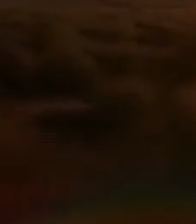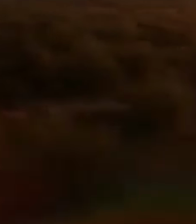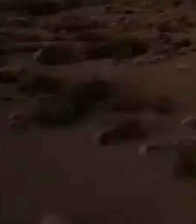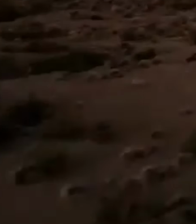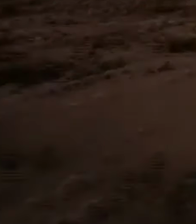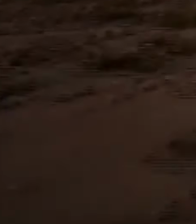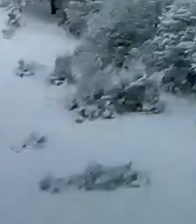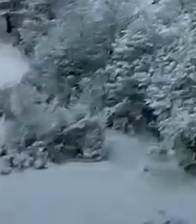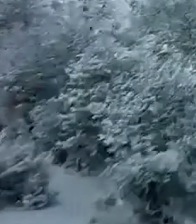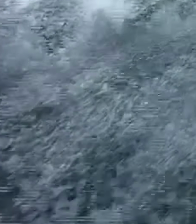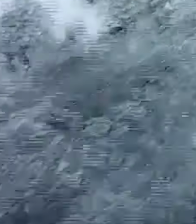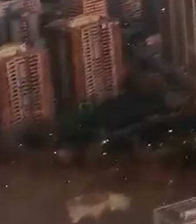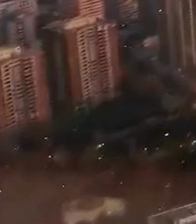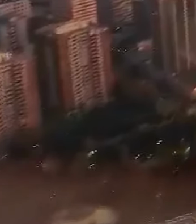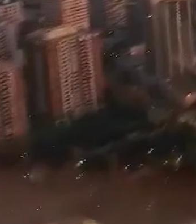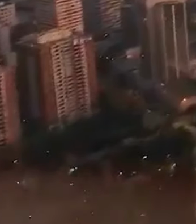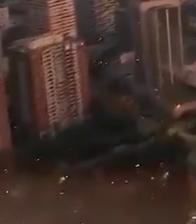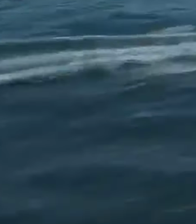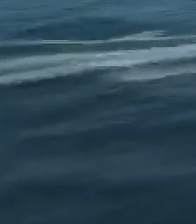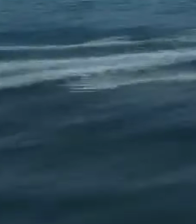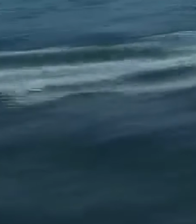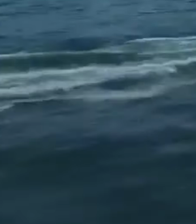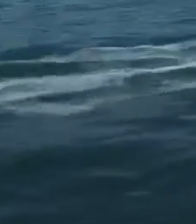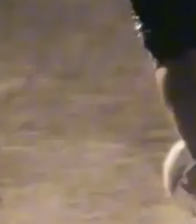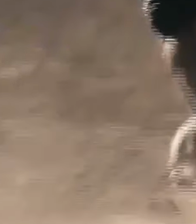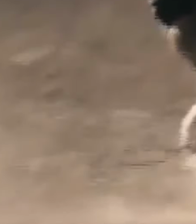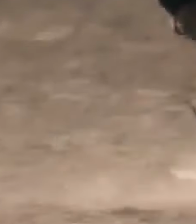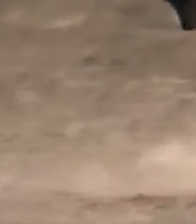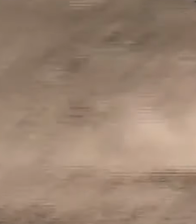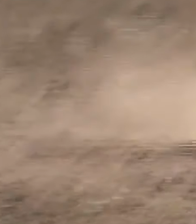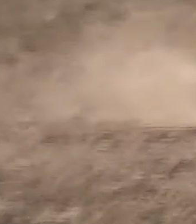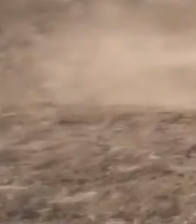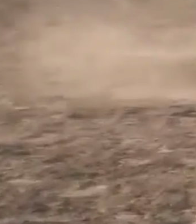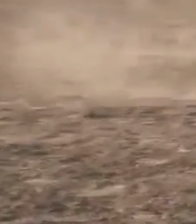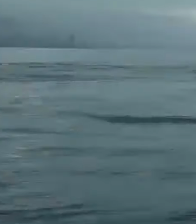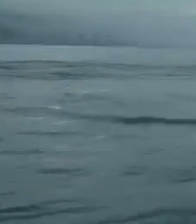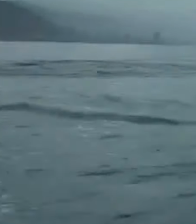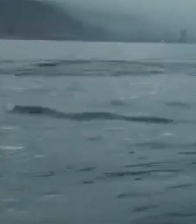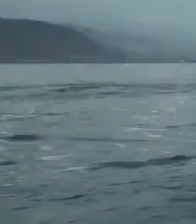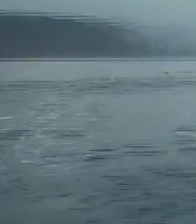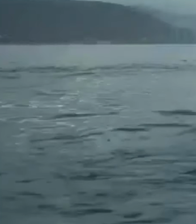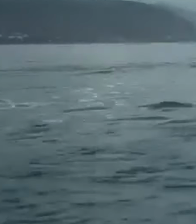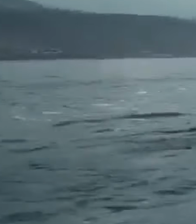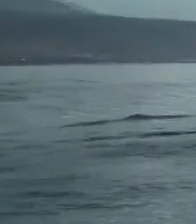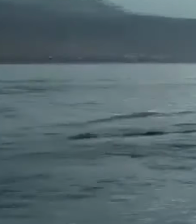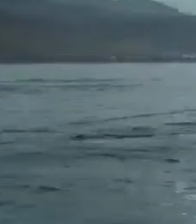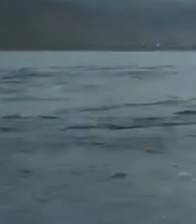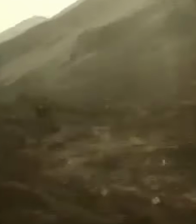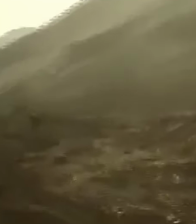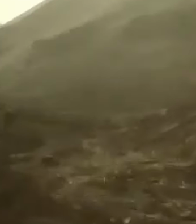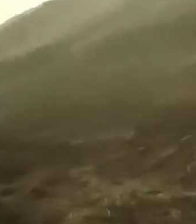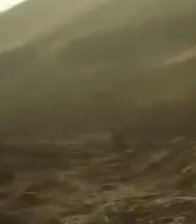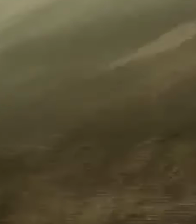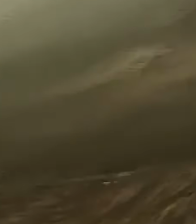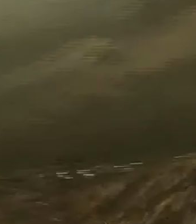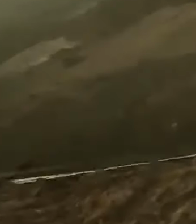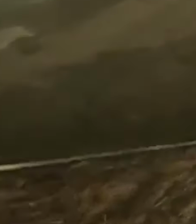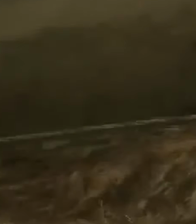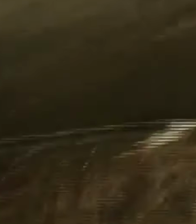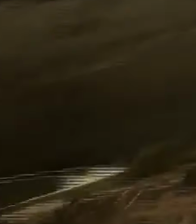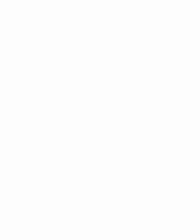los medios de comunicación por hacer llegar el mensaje del presidente de la república Gabriel borich